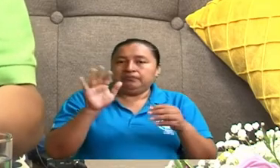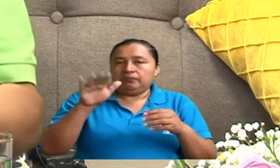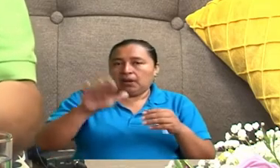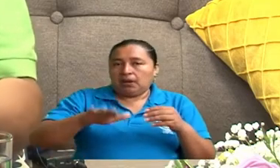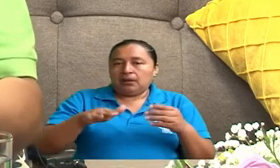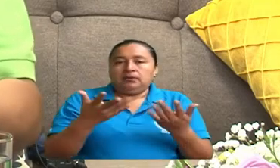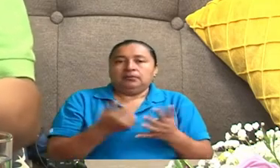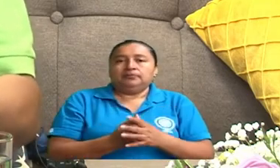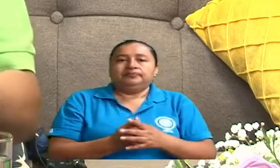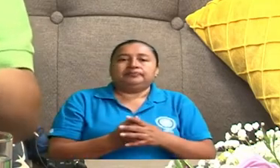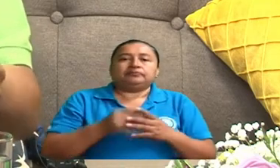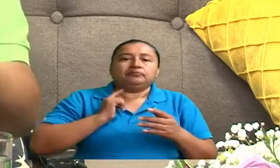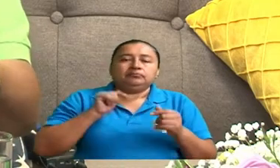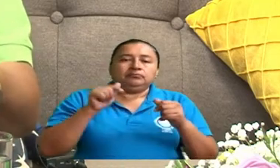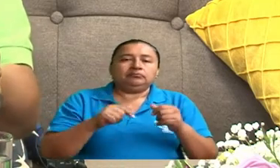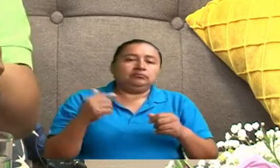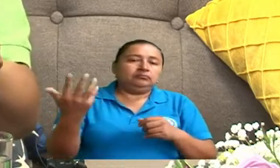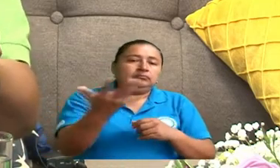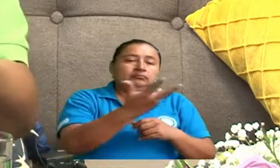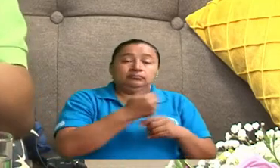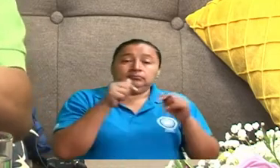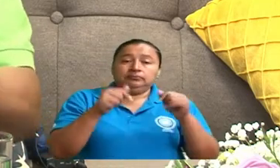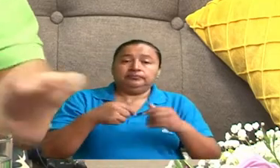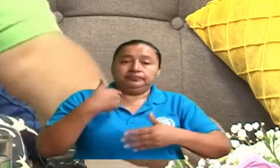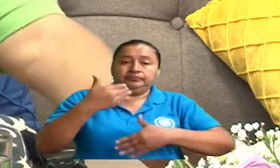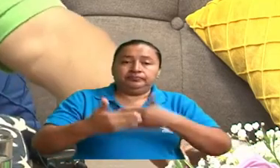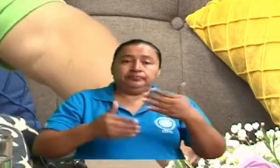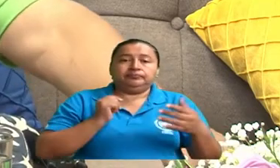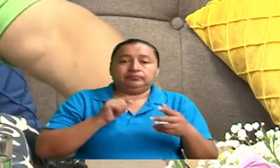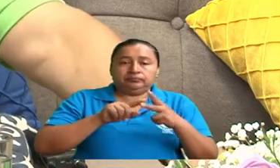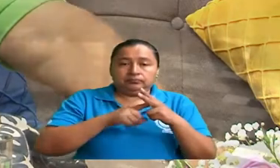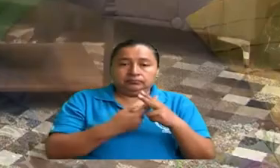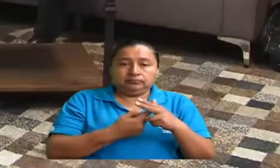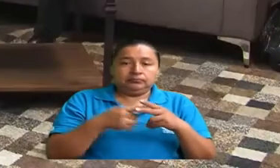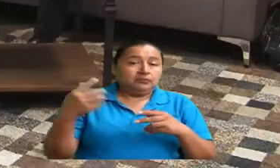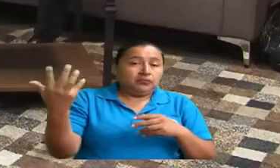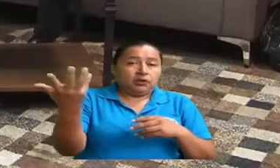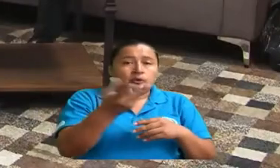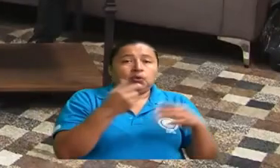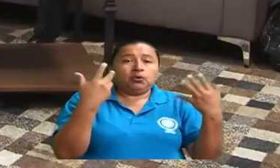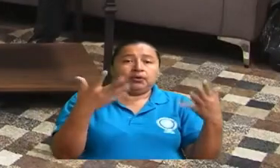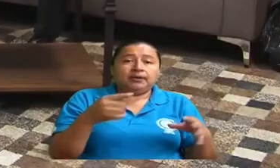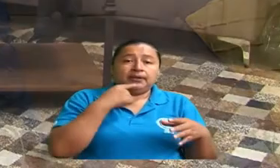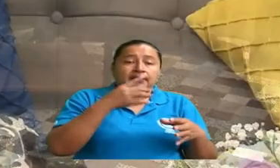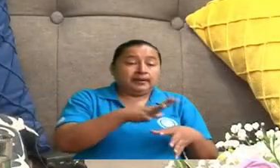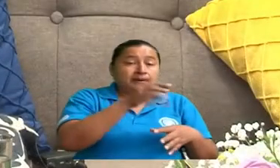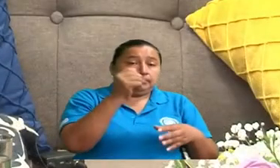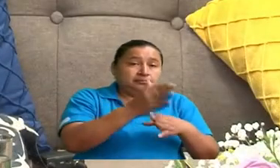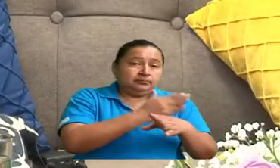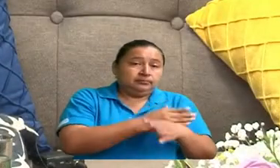Pues. ¿Ya? Entonces, todo este proceso nace de todo lo que ya te enseñaba aquí. Pues.